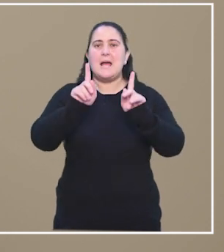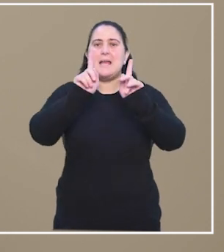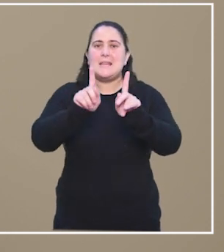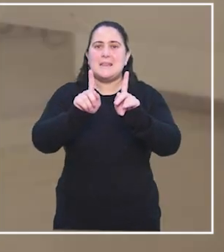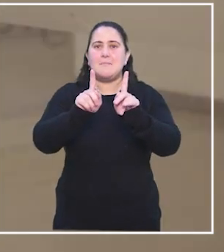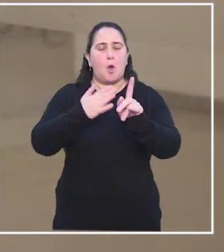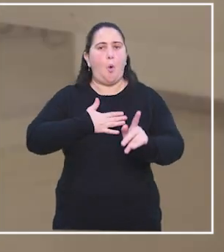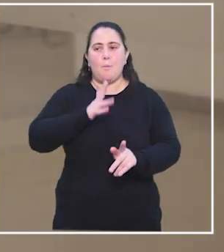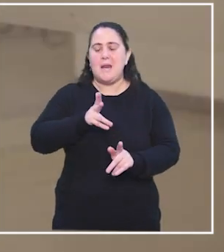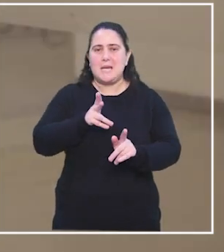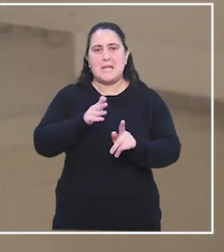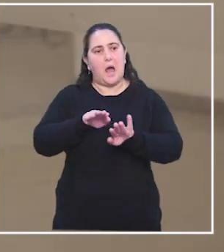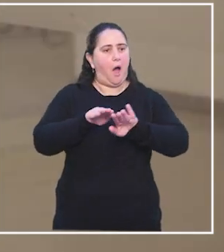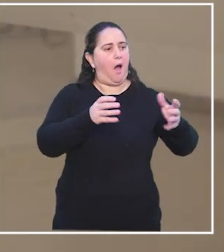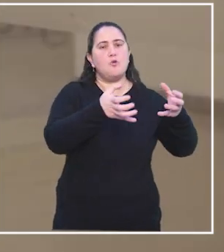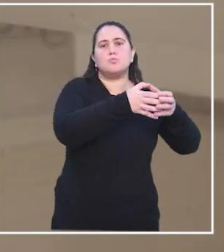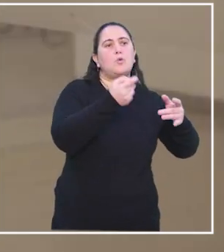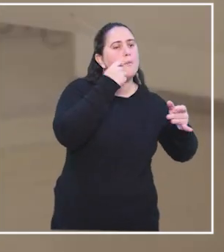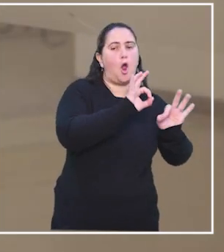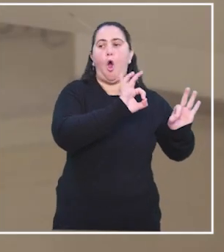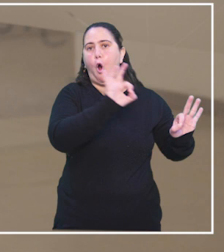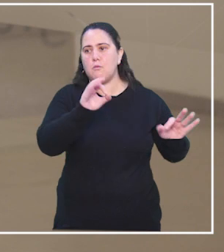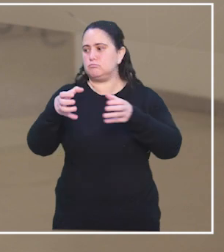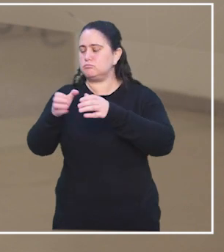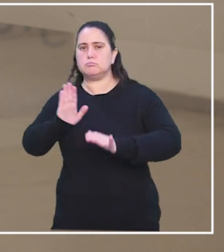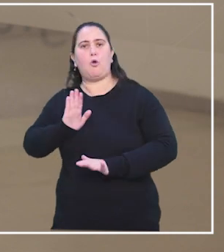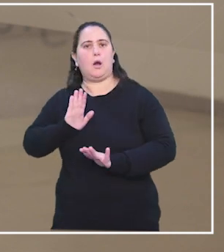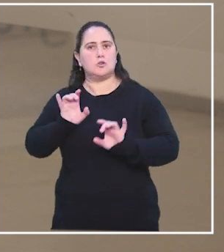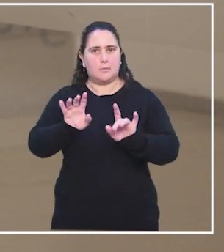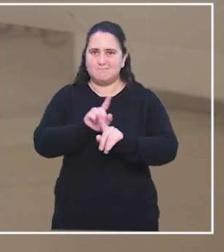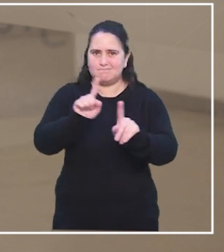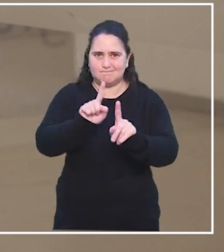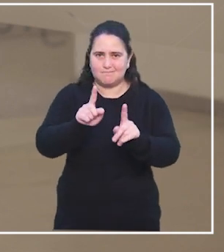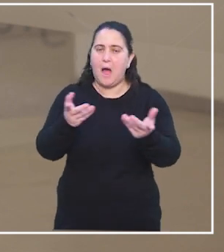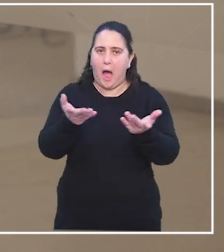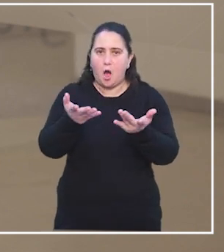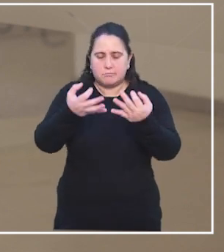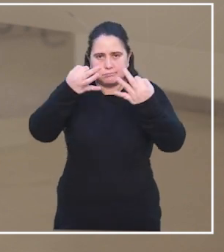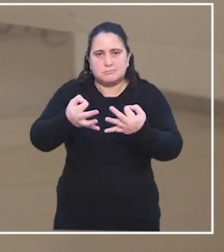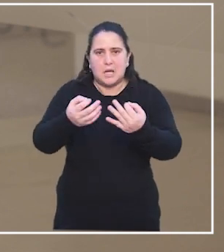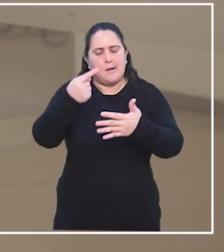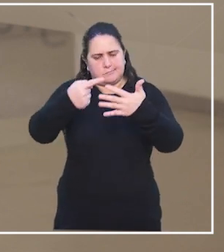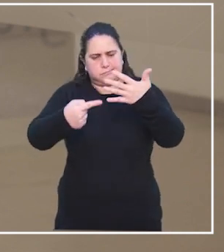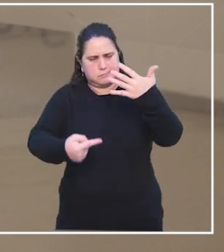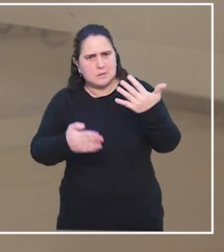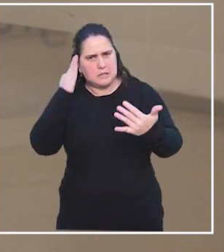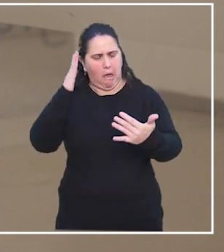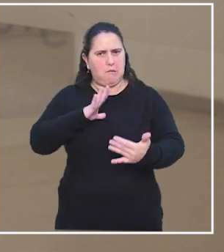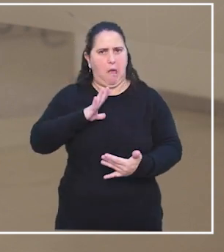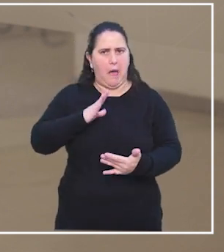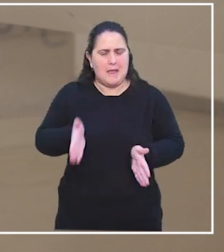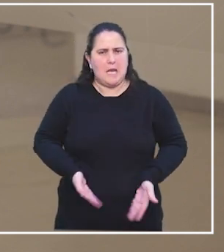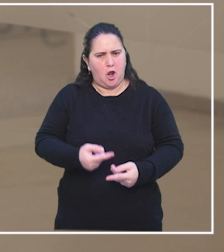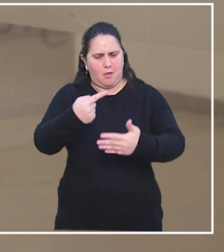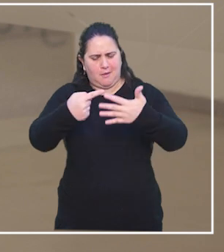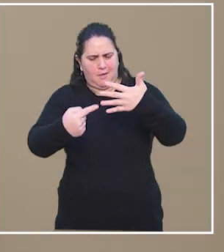toda la humanidad se divide en o hombres o mujeres, se dividía, ¿no? Ahora consideramos que hay toda una variación, ¿no? De